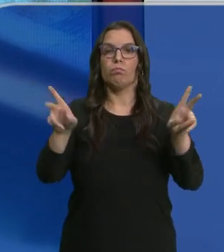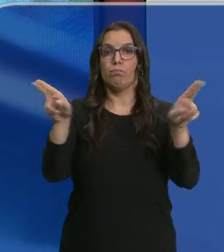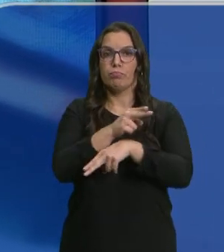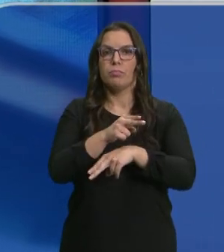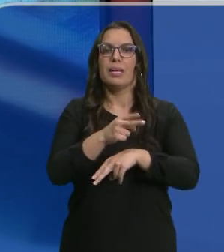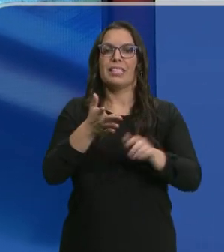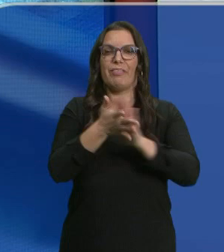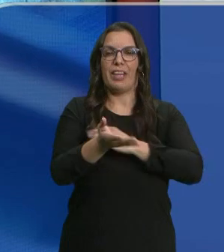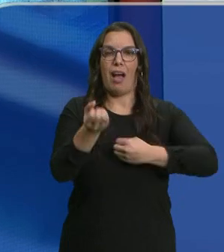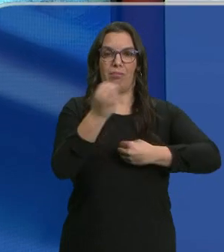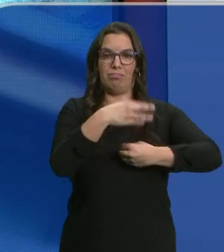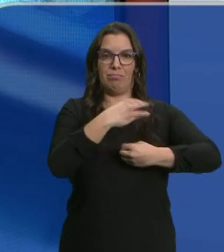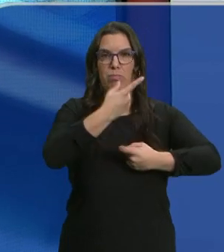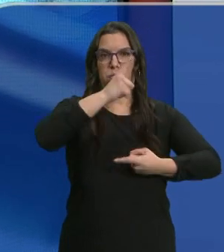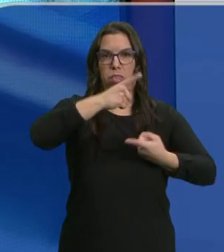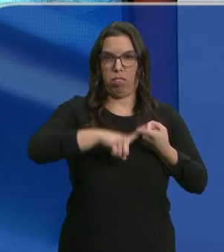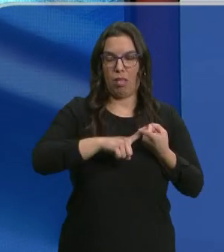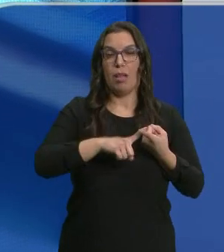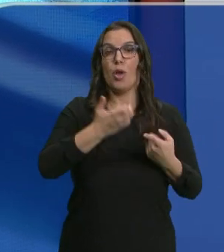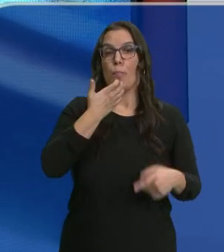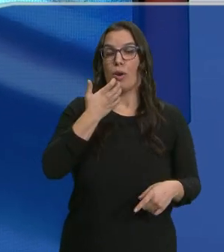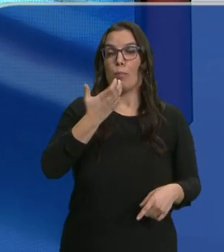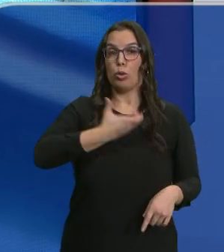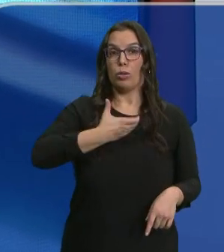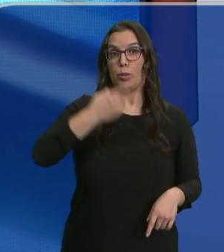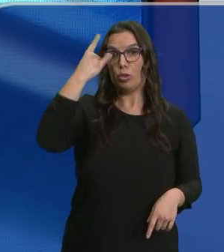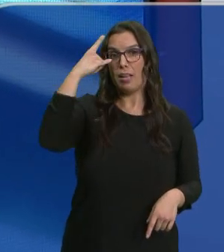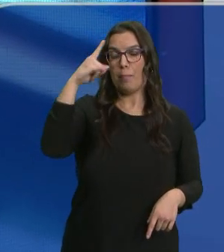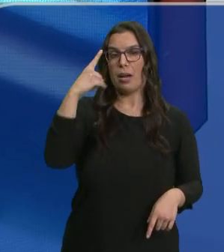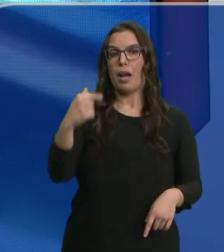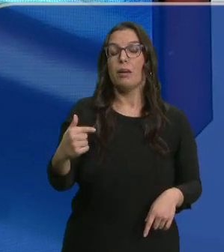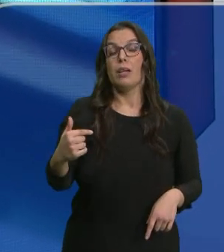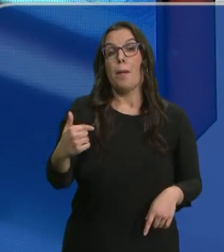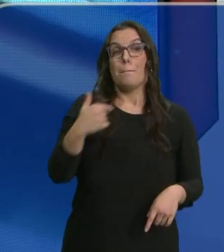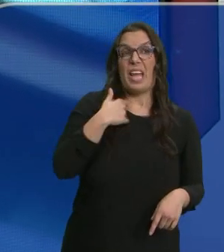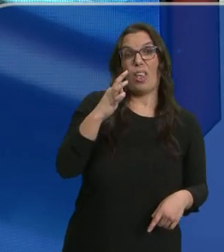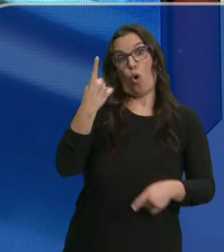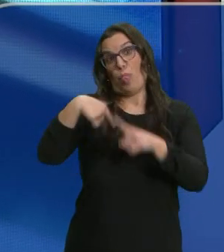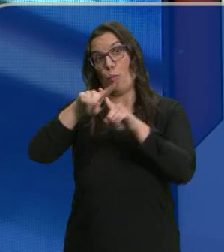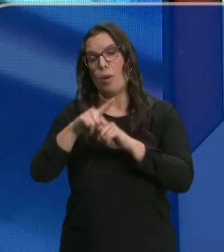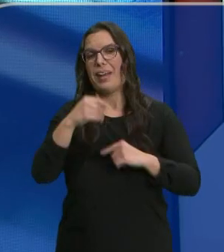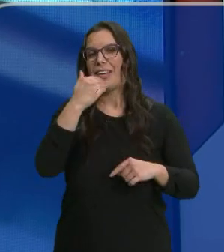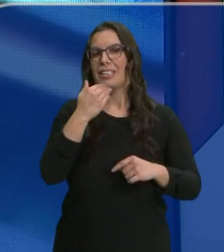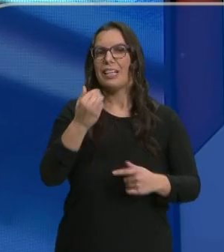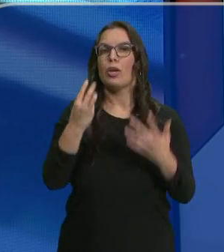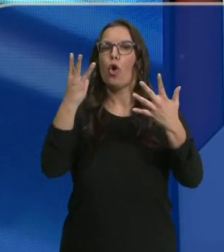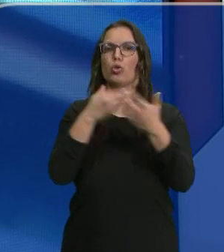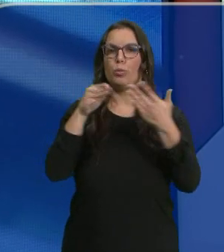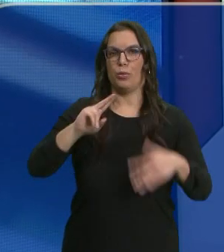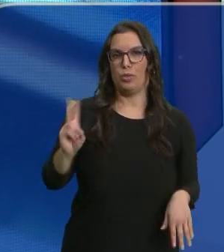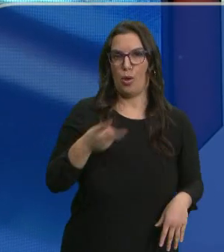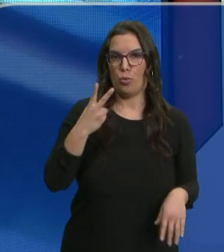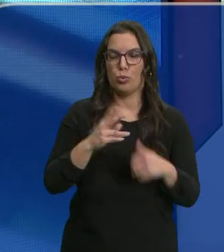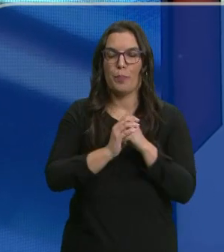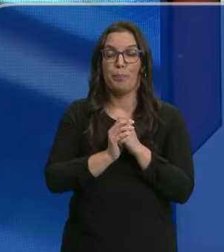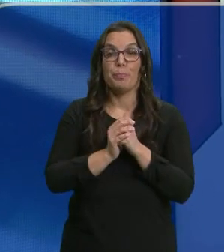aprobó el nuevo marco regulatorio, el Ayuntamiento de Salamanca, por ejemplo, dejó de ingresar o tuvo que devolver casi 8 millones de